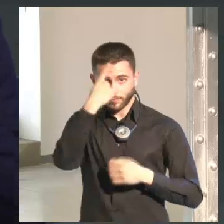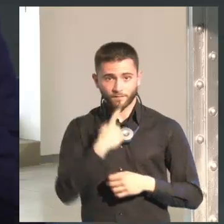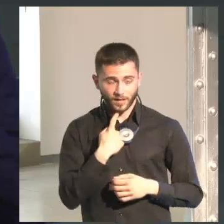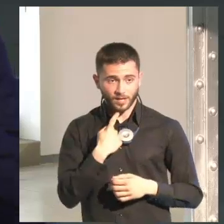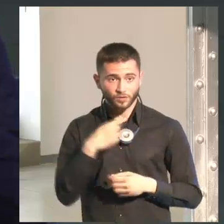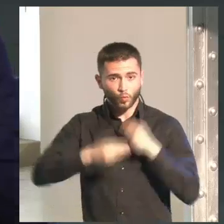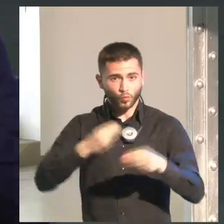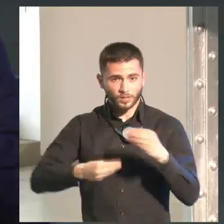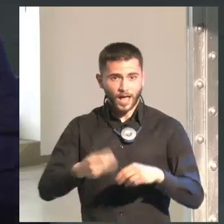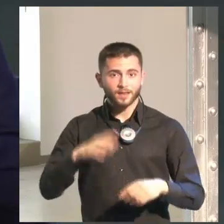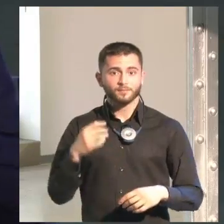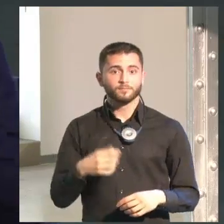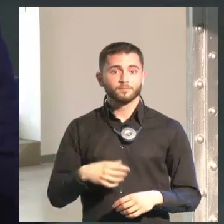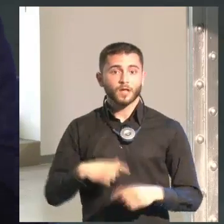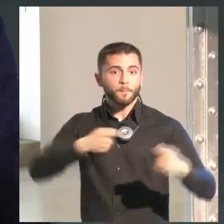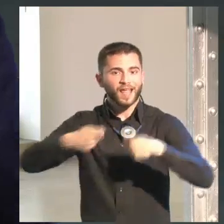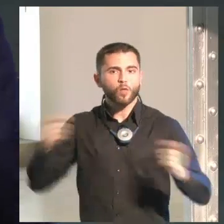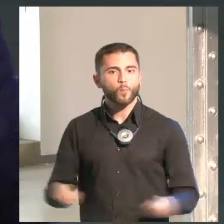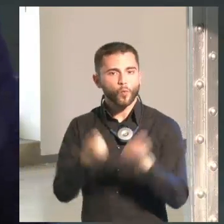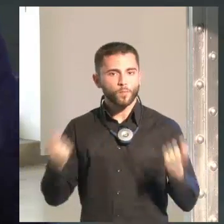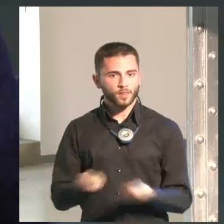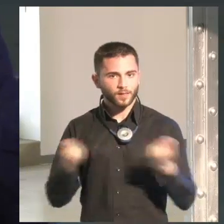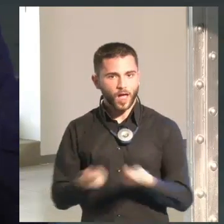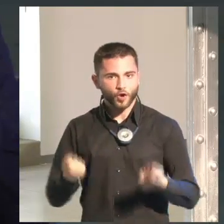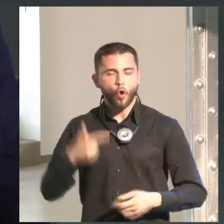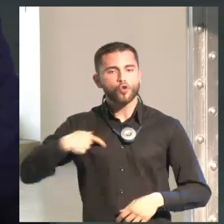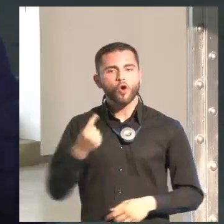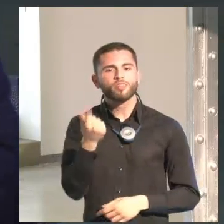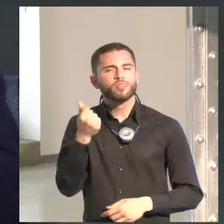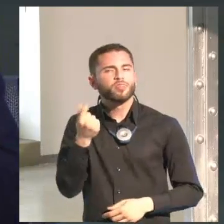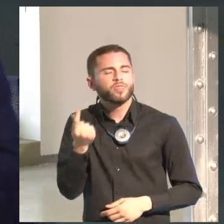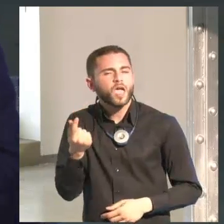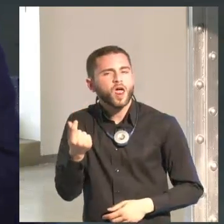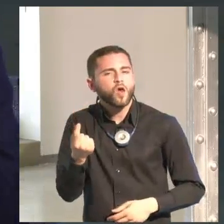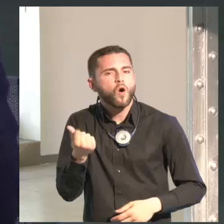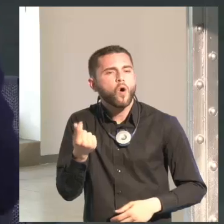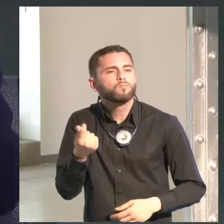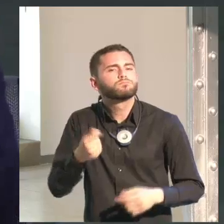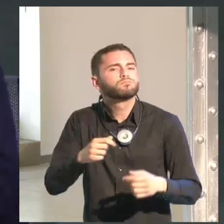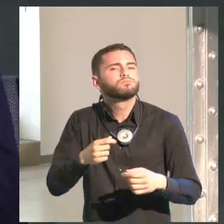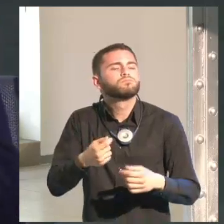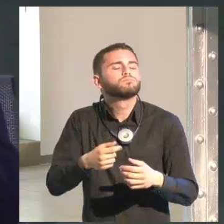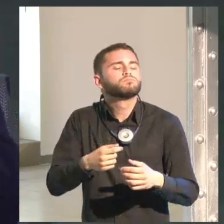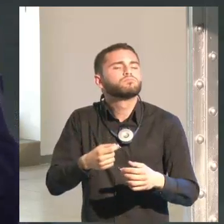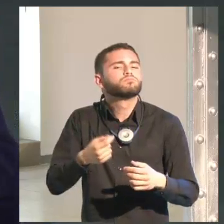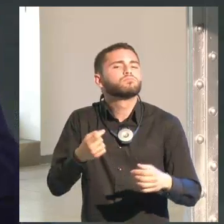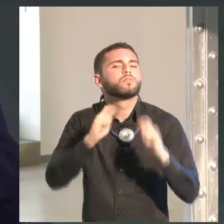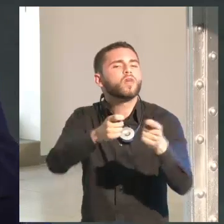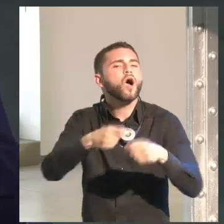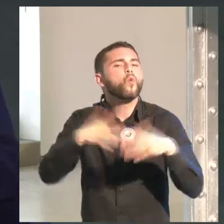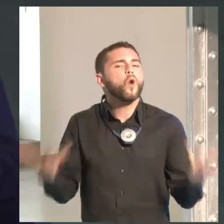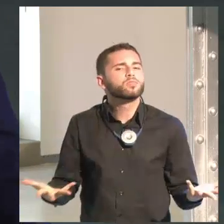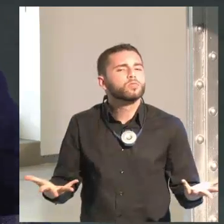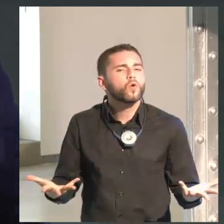mercado publicitario, o cuánto dinero genero yo en el uso de esos servicios gratuitos, porque esa es una forma